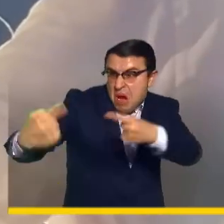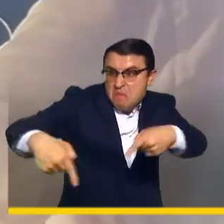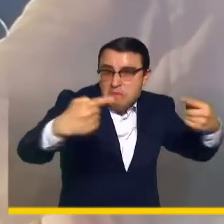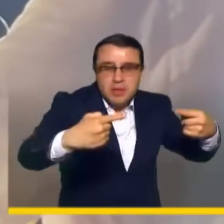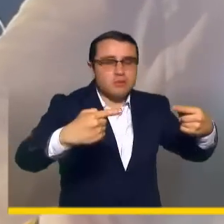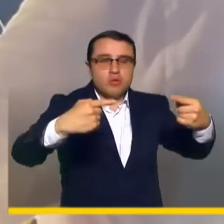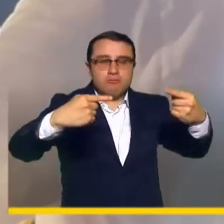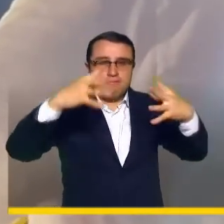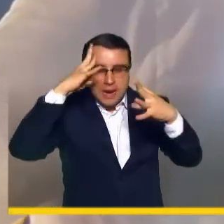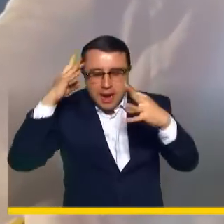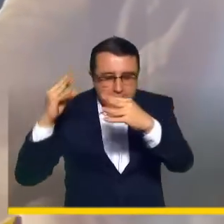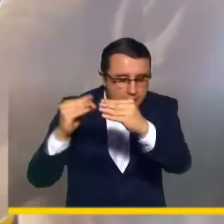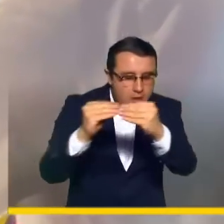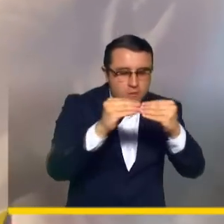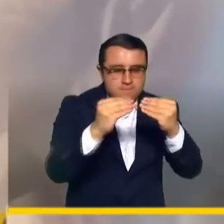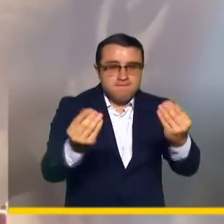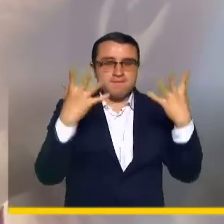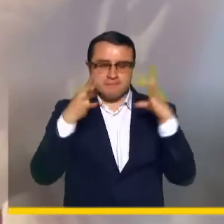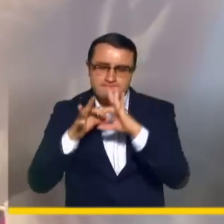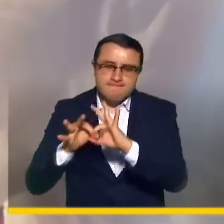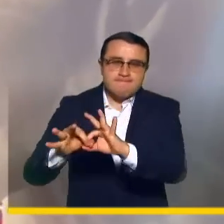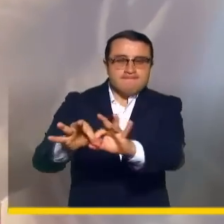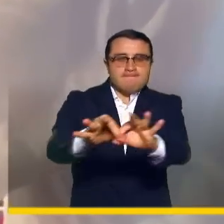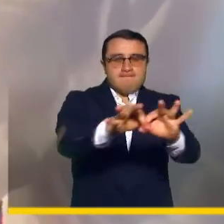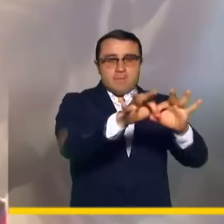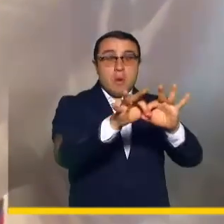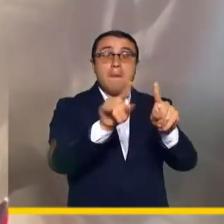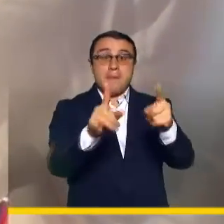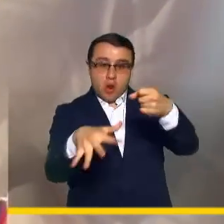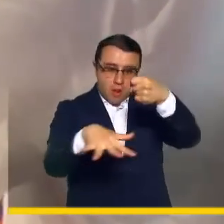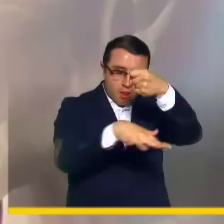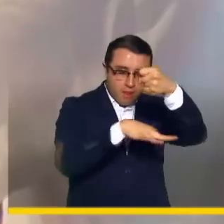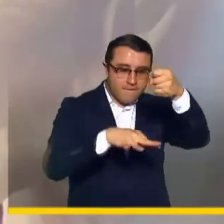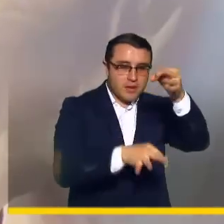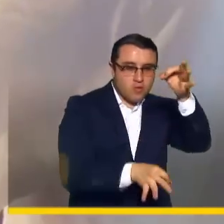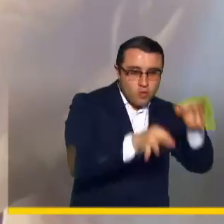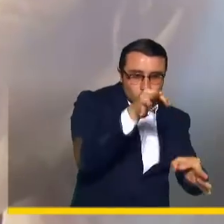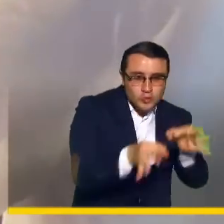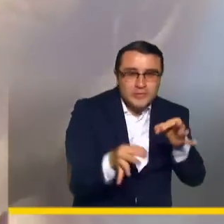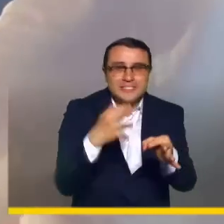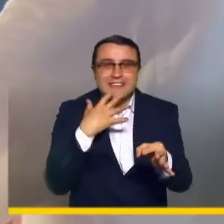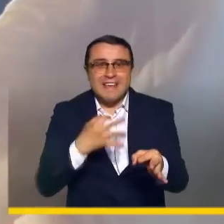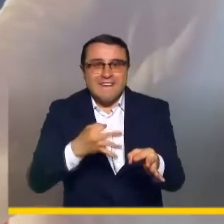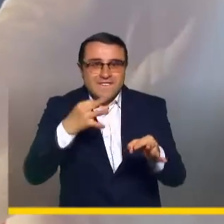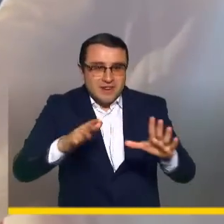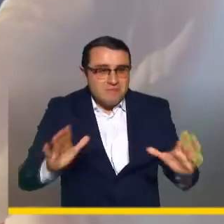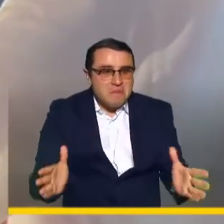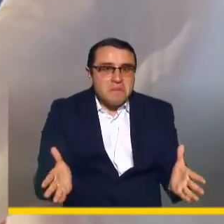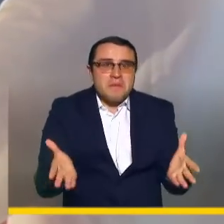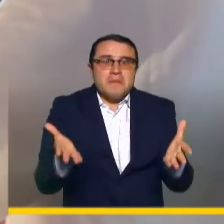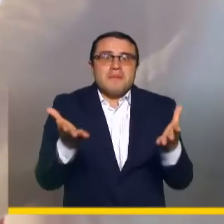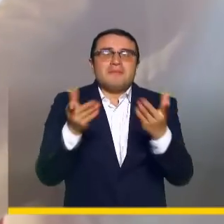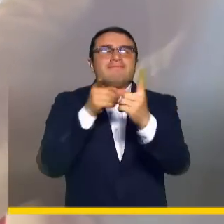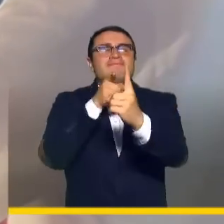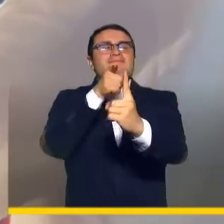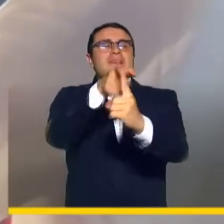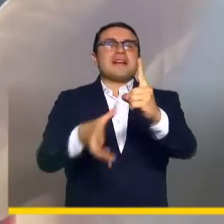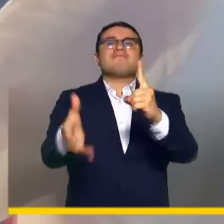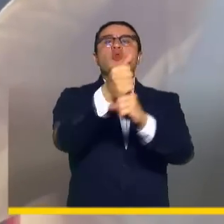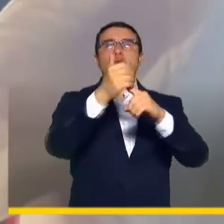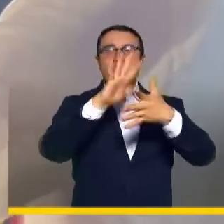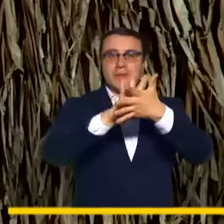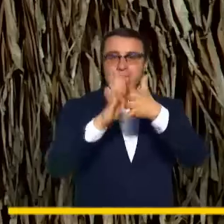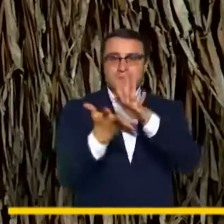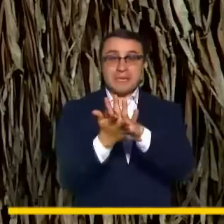pueblos se reconcilian sobre la base de la justicia, la verdad, y eso es lo que permite la paz. Este gobierno es